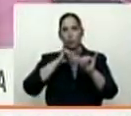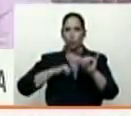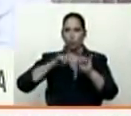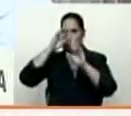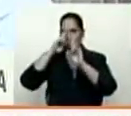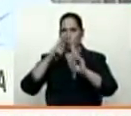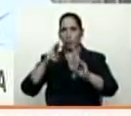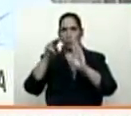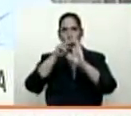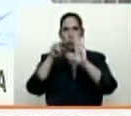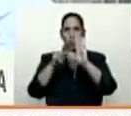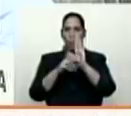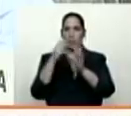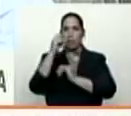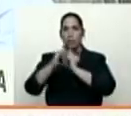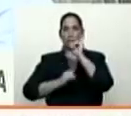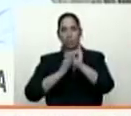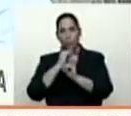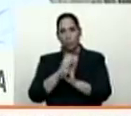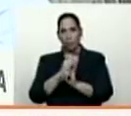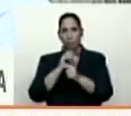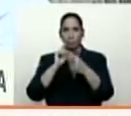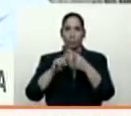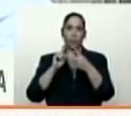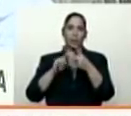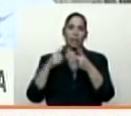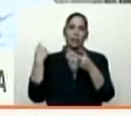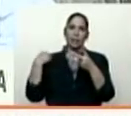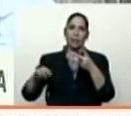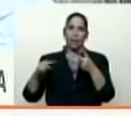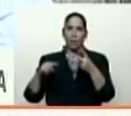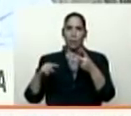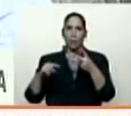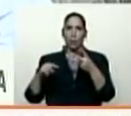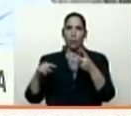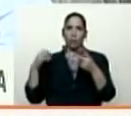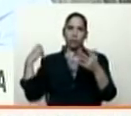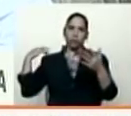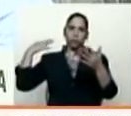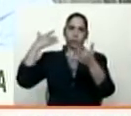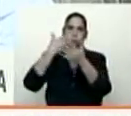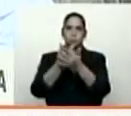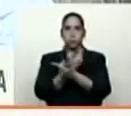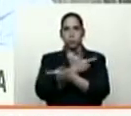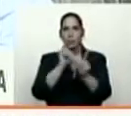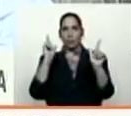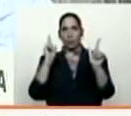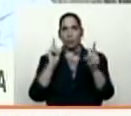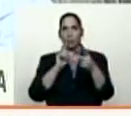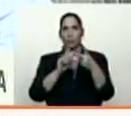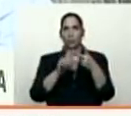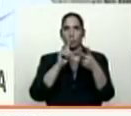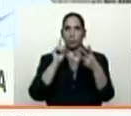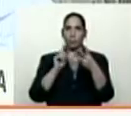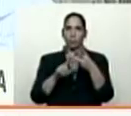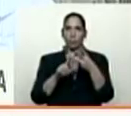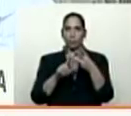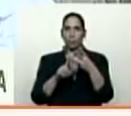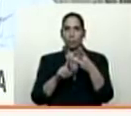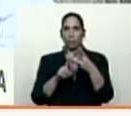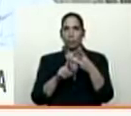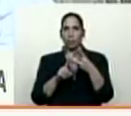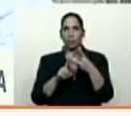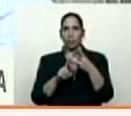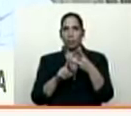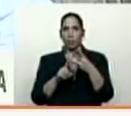normas internacionales. Tenemos una herencia de libertadores. Para ser grandes,